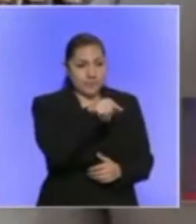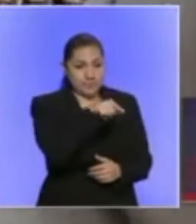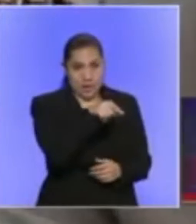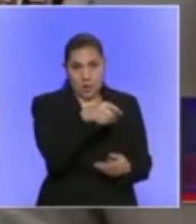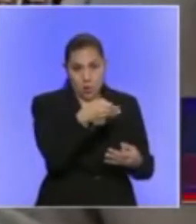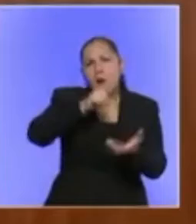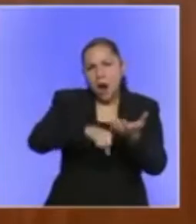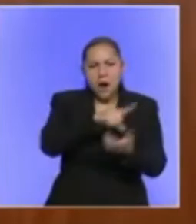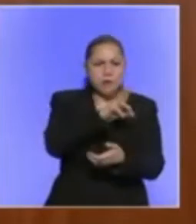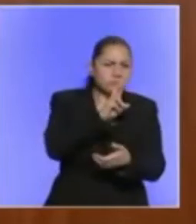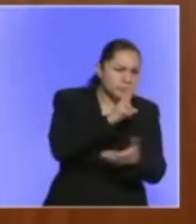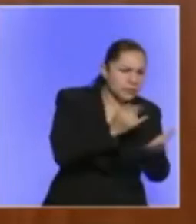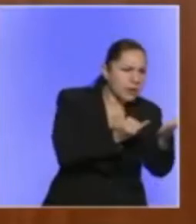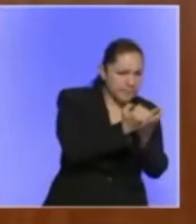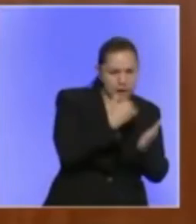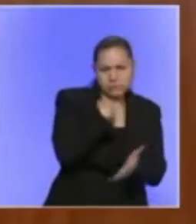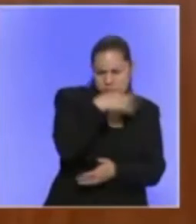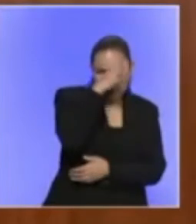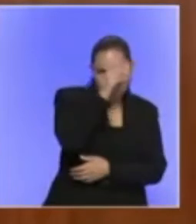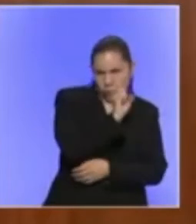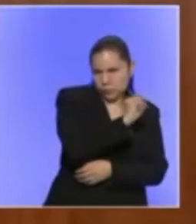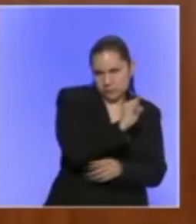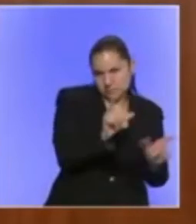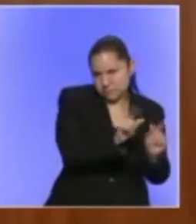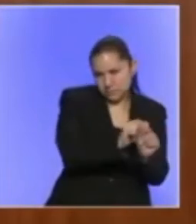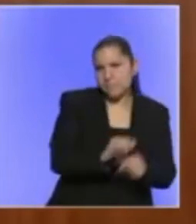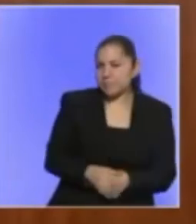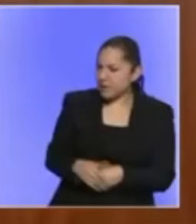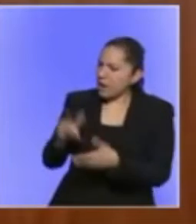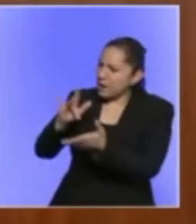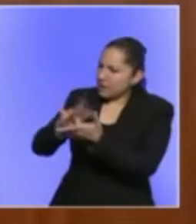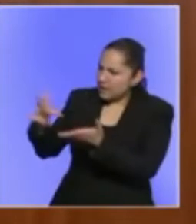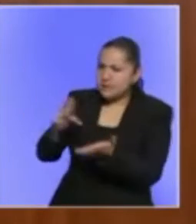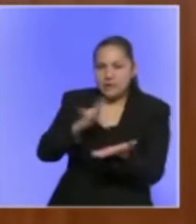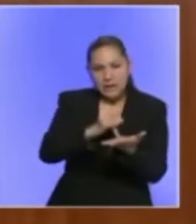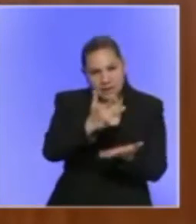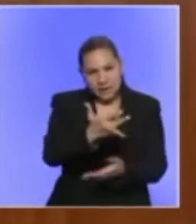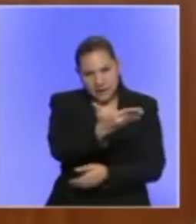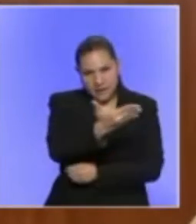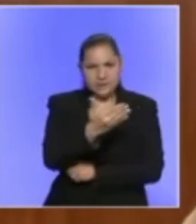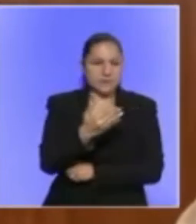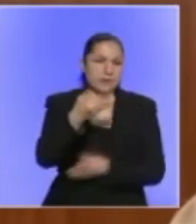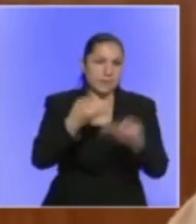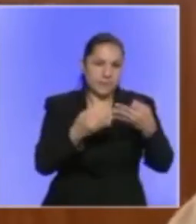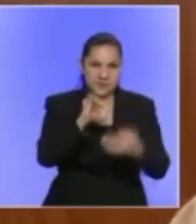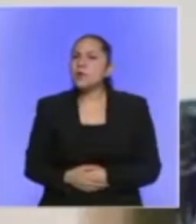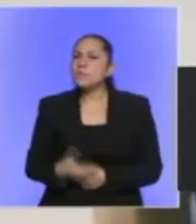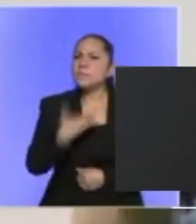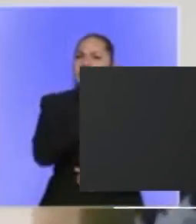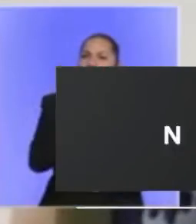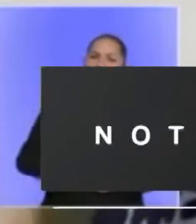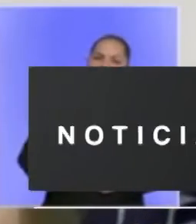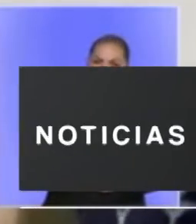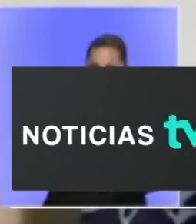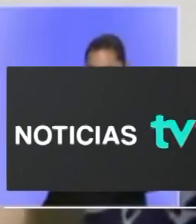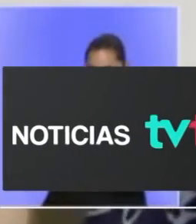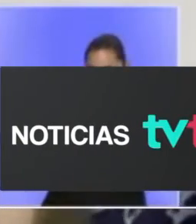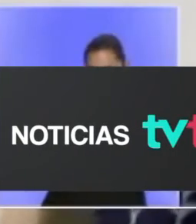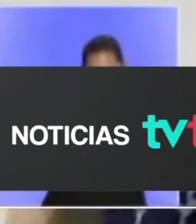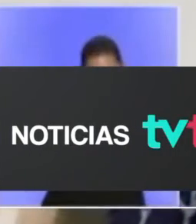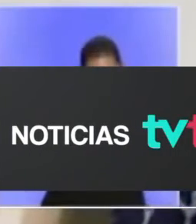y en la ley federal de revocación de mandato en segundo lugar consistencias en las firmas de apoyo de la ciudadanía